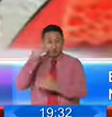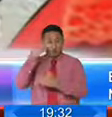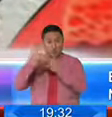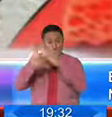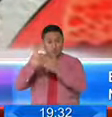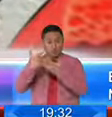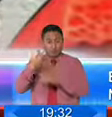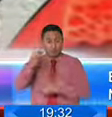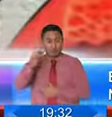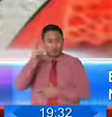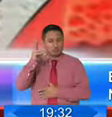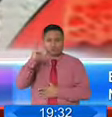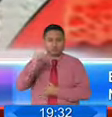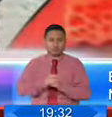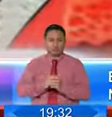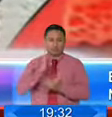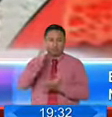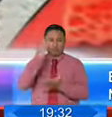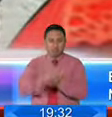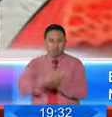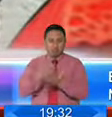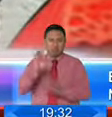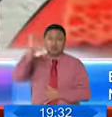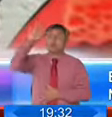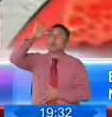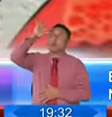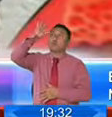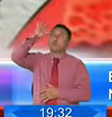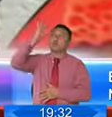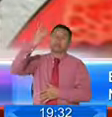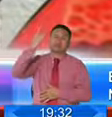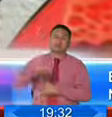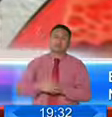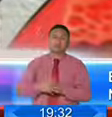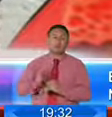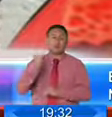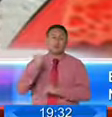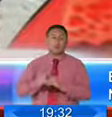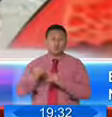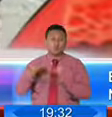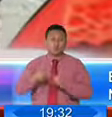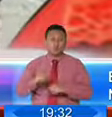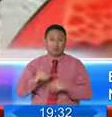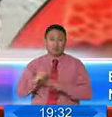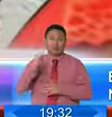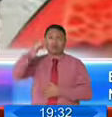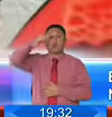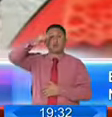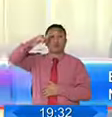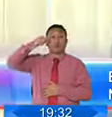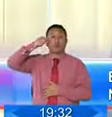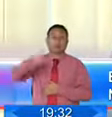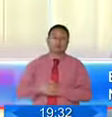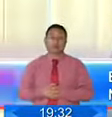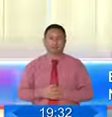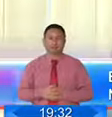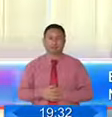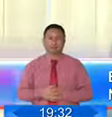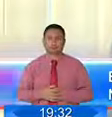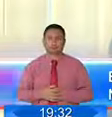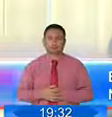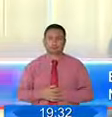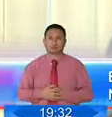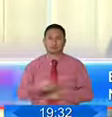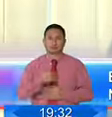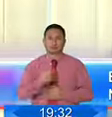de la afectación a través de colirios y, en caso de ser necesario, se realiza una cirugía. Que muchas veces lo hacemos